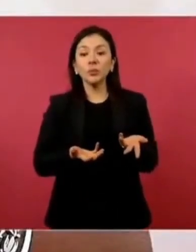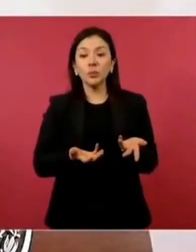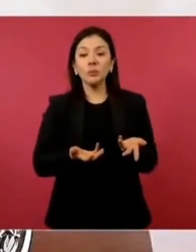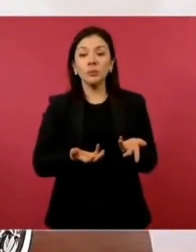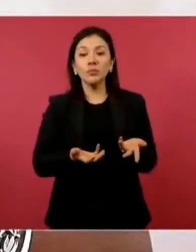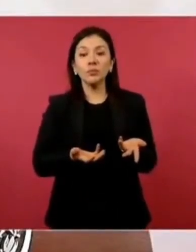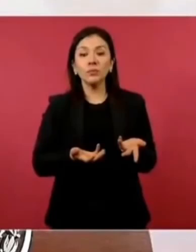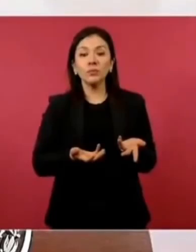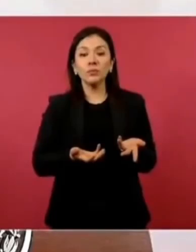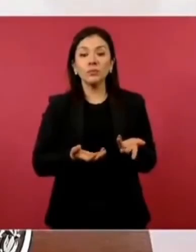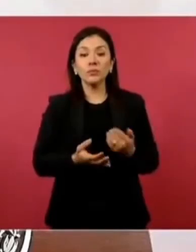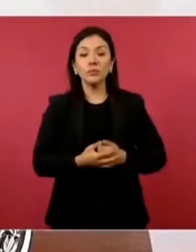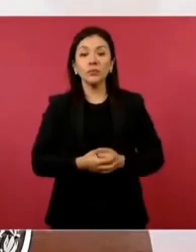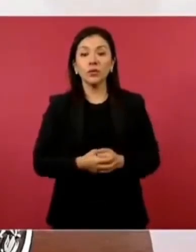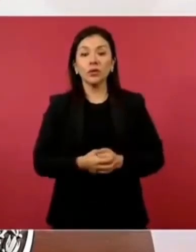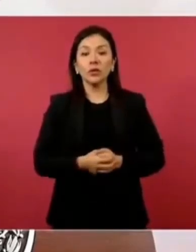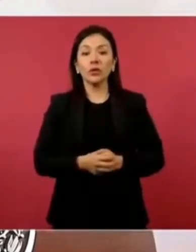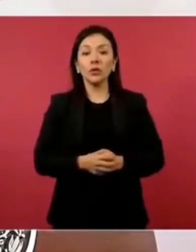Y